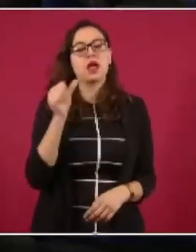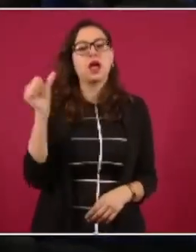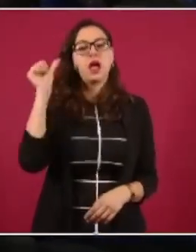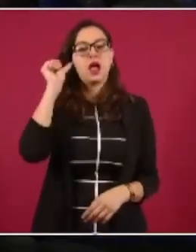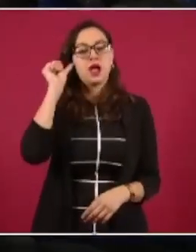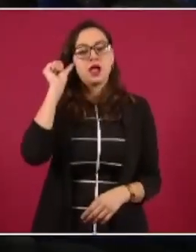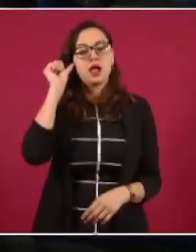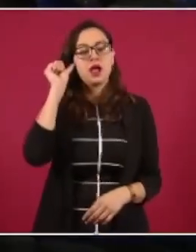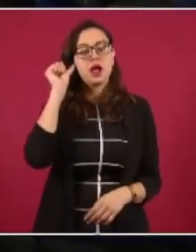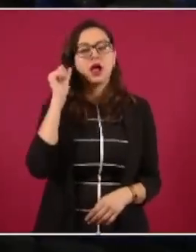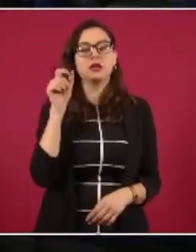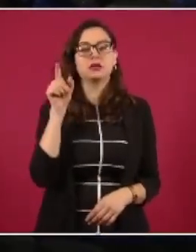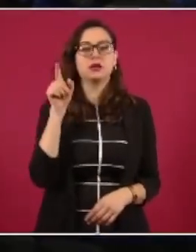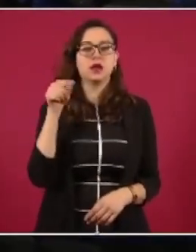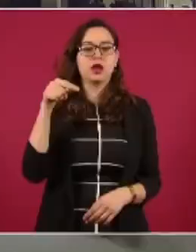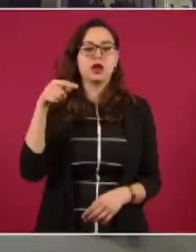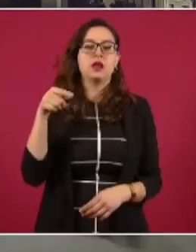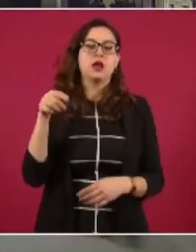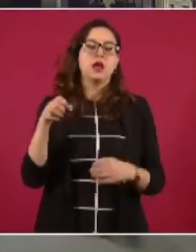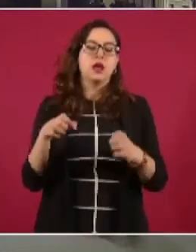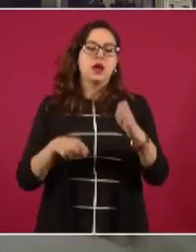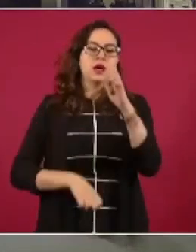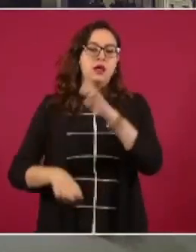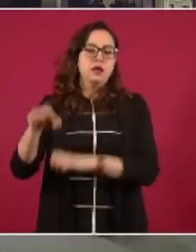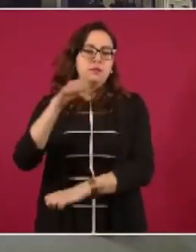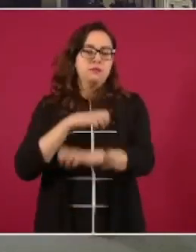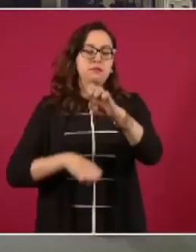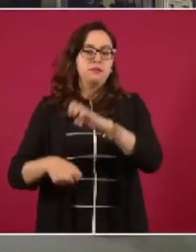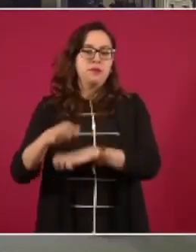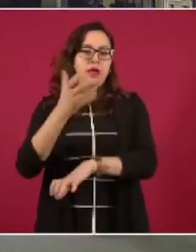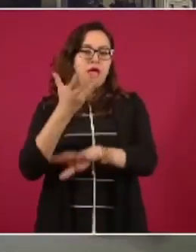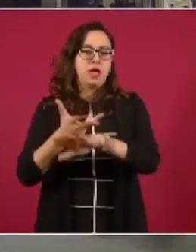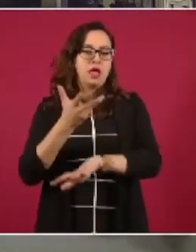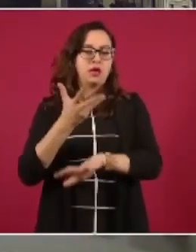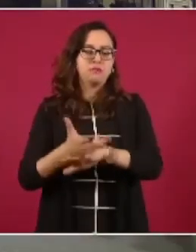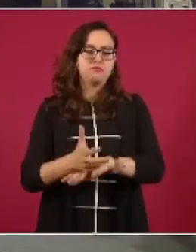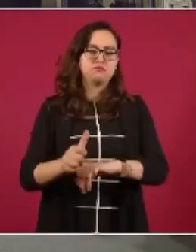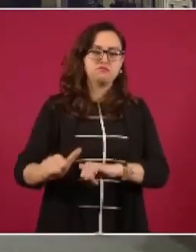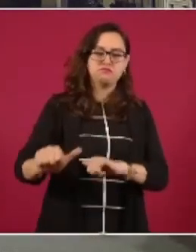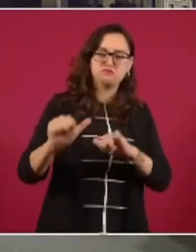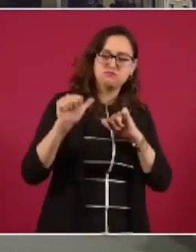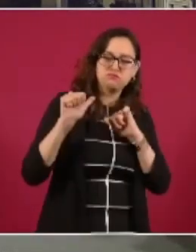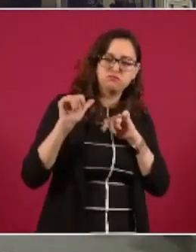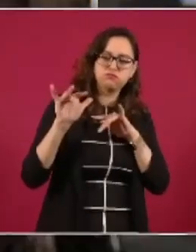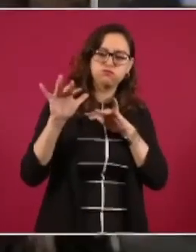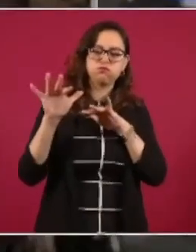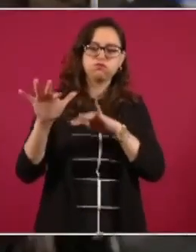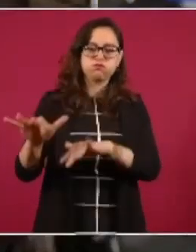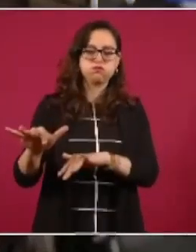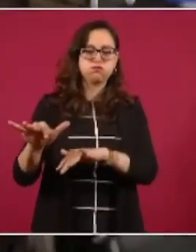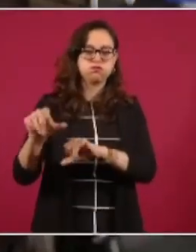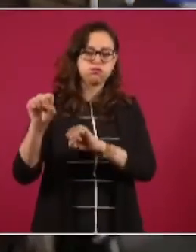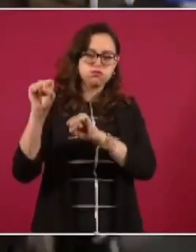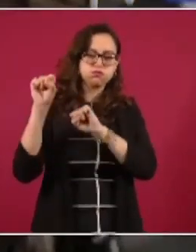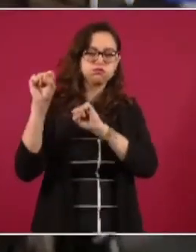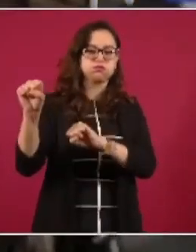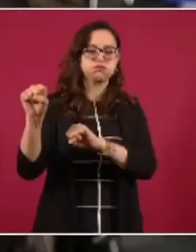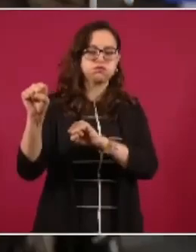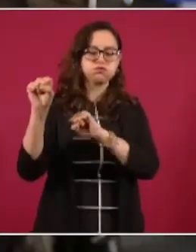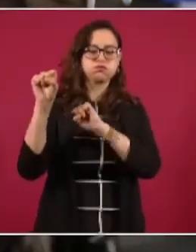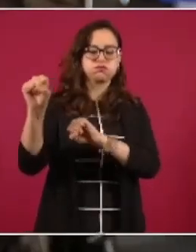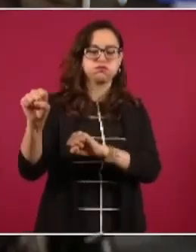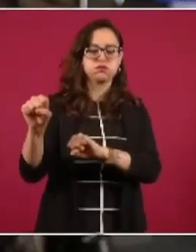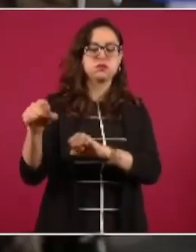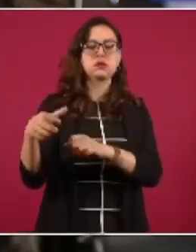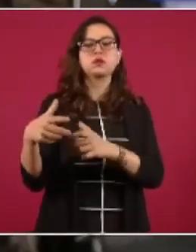Embajada de Estados Unidos de que estaban pidiendo de que usted le presente formalmente al señor Blinken esta